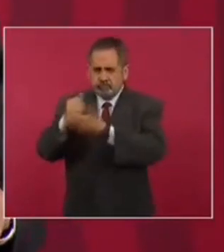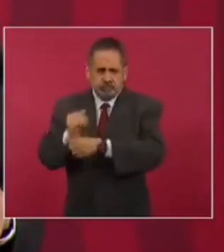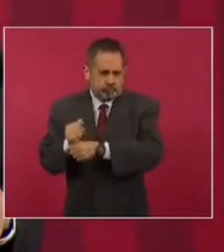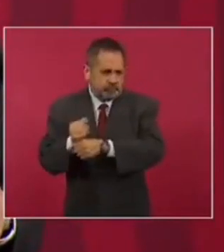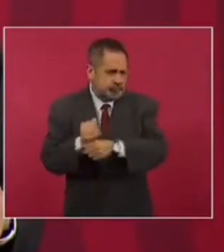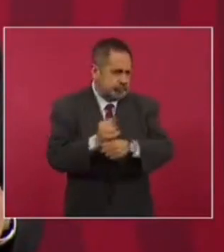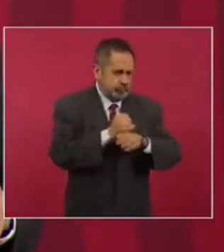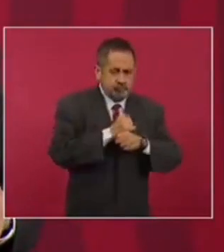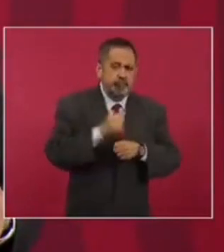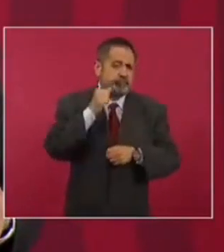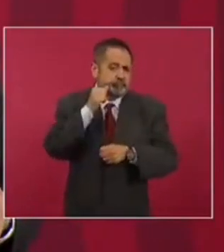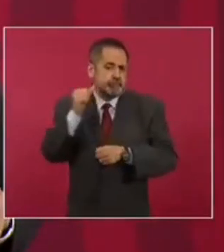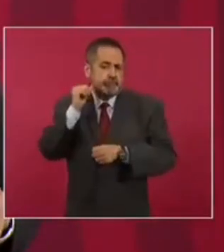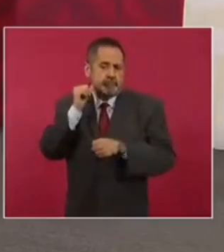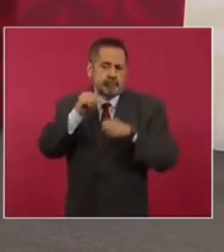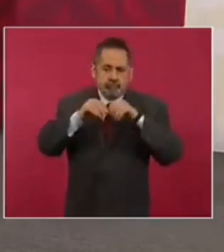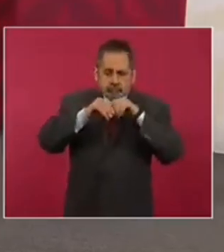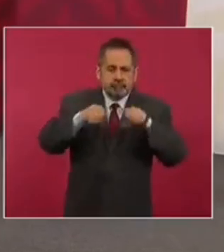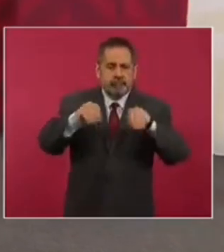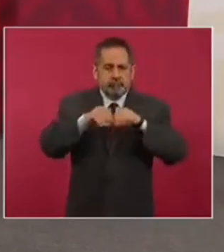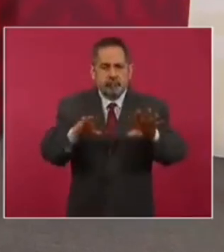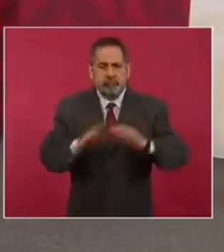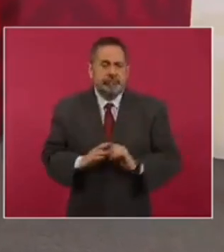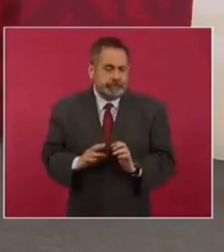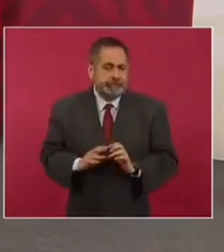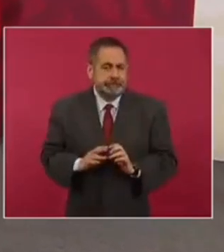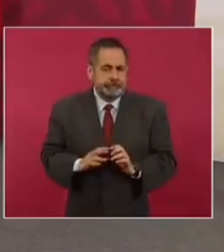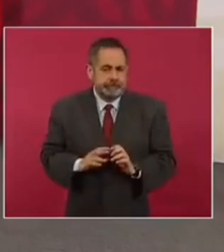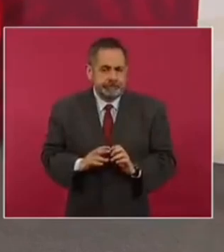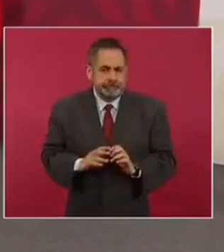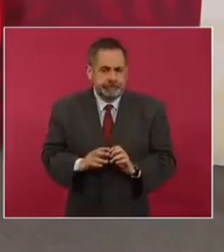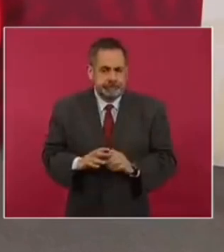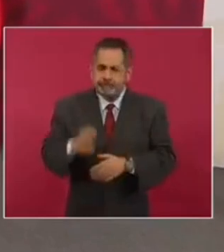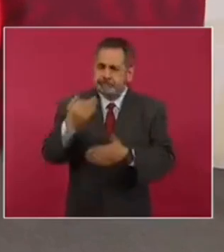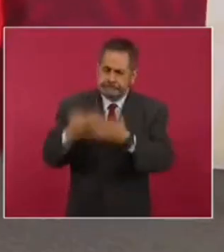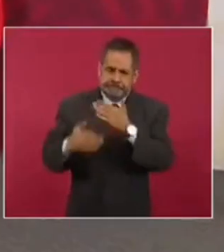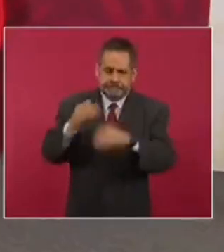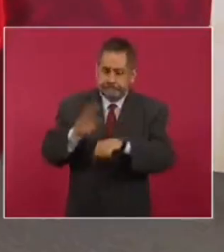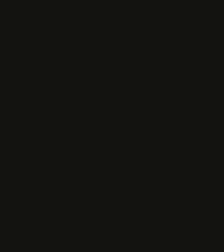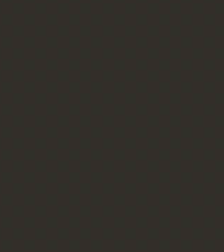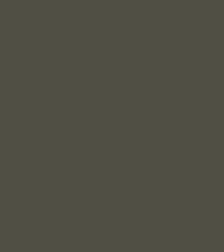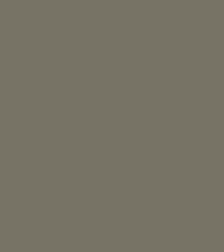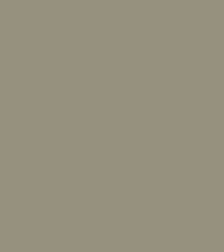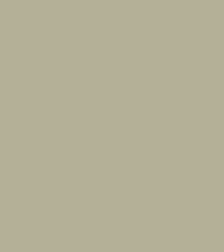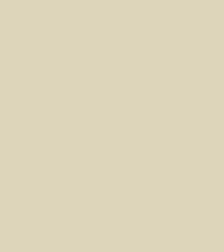en toda la investigación. Todavía falta